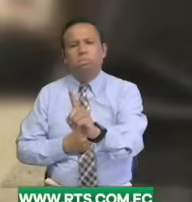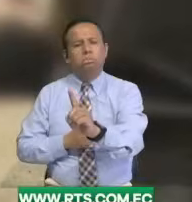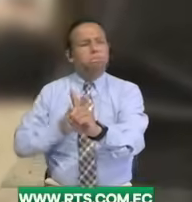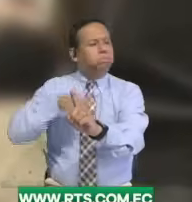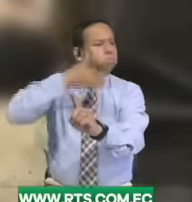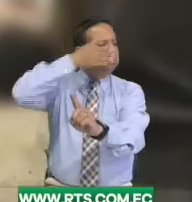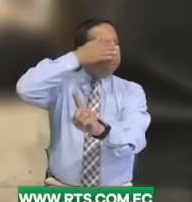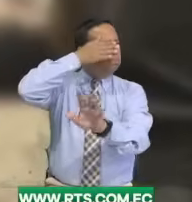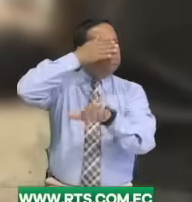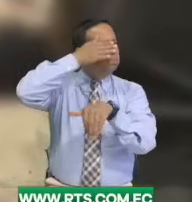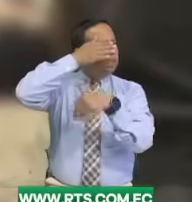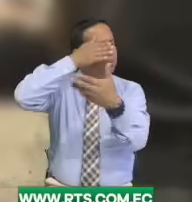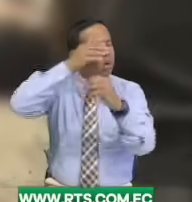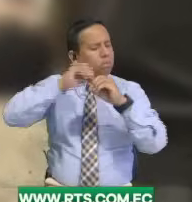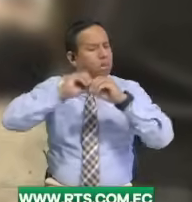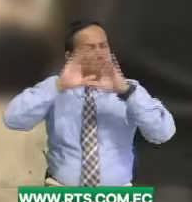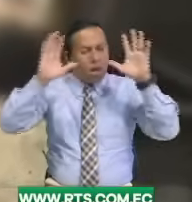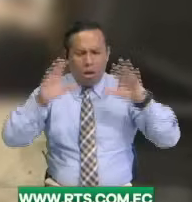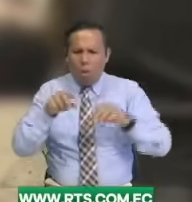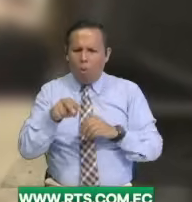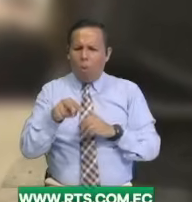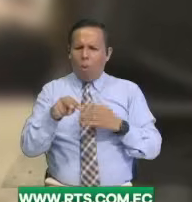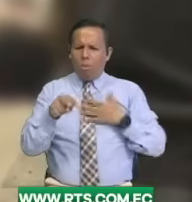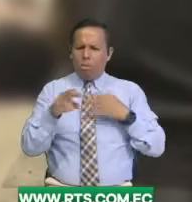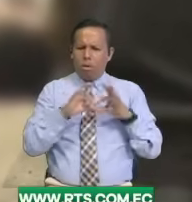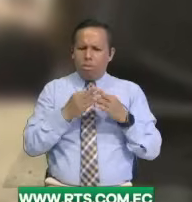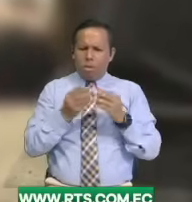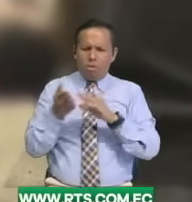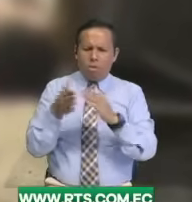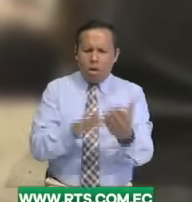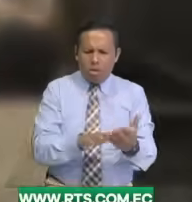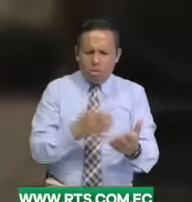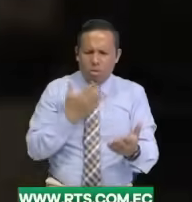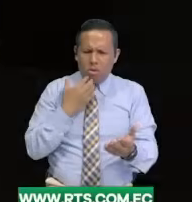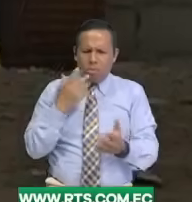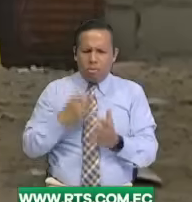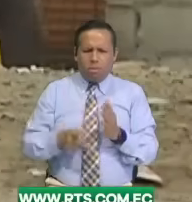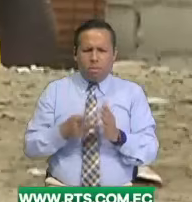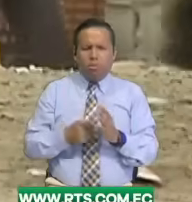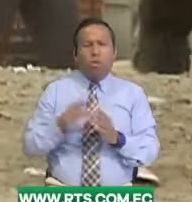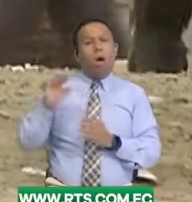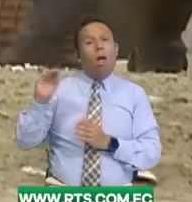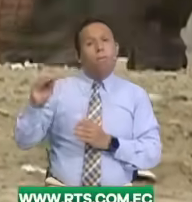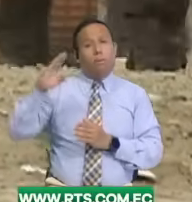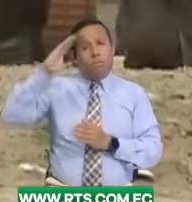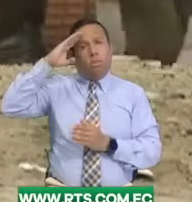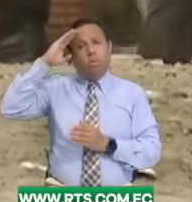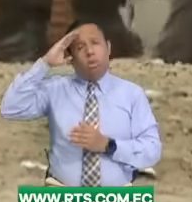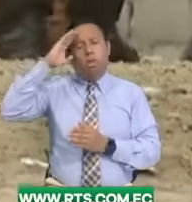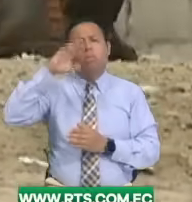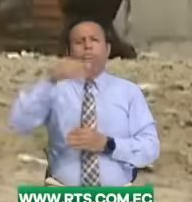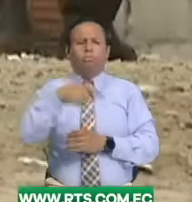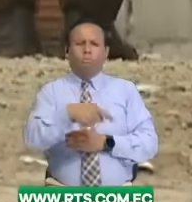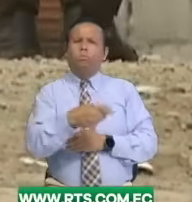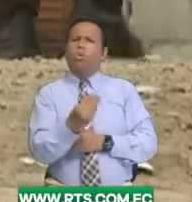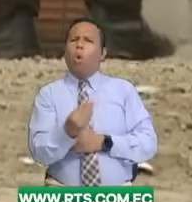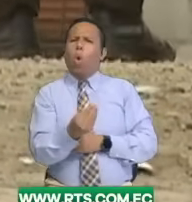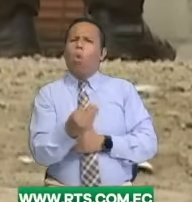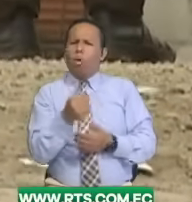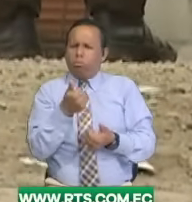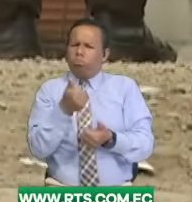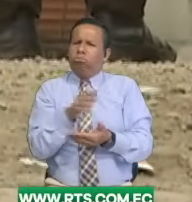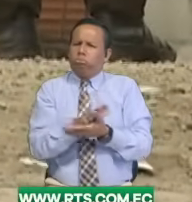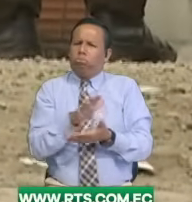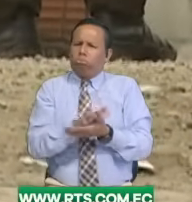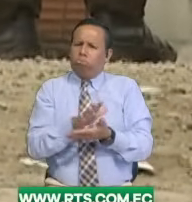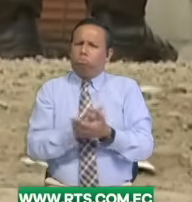cuerpo tendido en la tierra e inmediatamente reportaron a la Policía Nacional. El muchacho era tranquilo, pero lo único